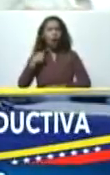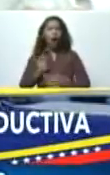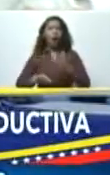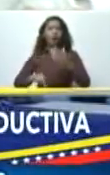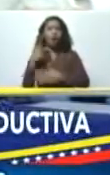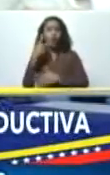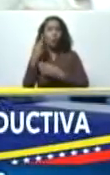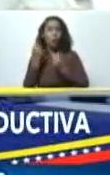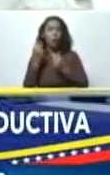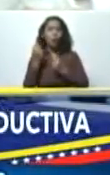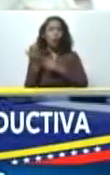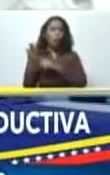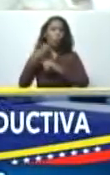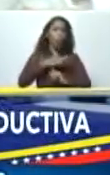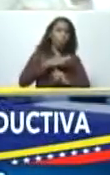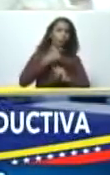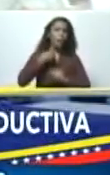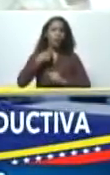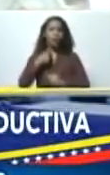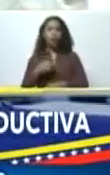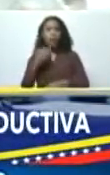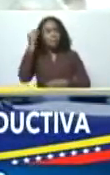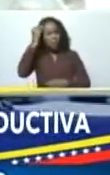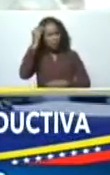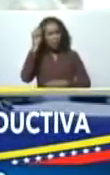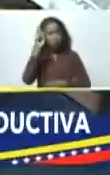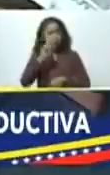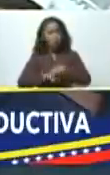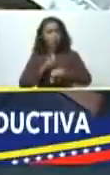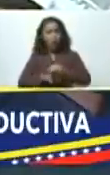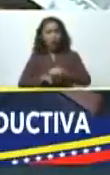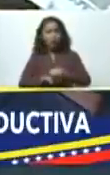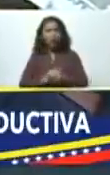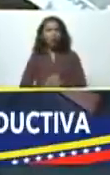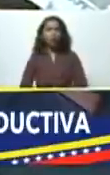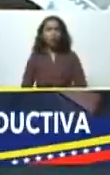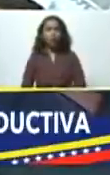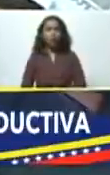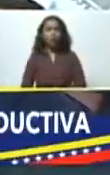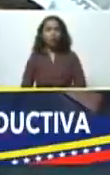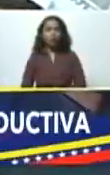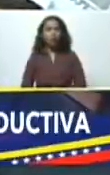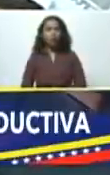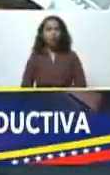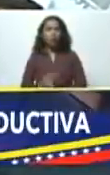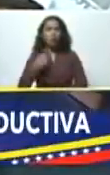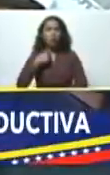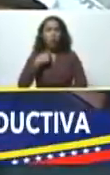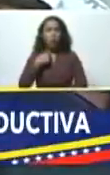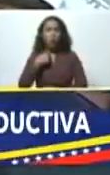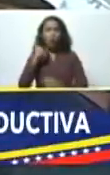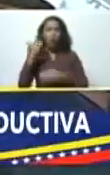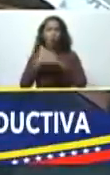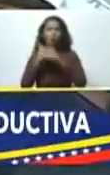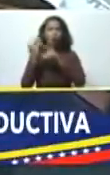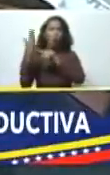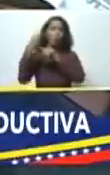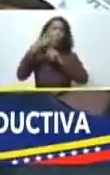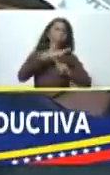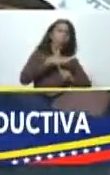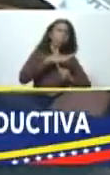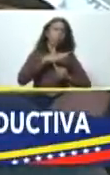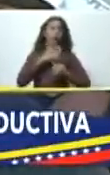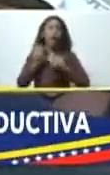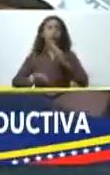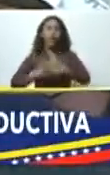Monetario. Ah, imagínense por un momento, por un segundo, que yo estuviera sometido al Fondo Monetario